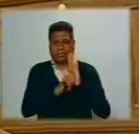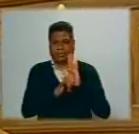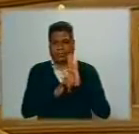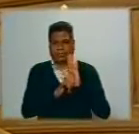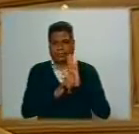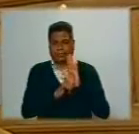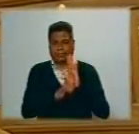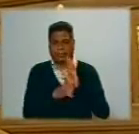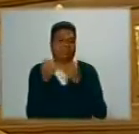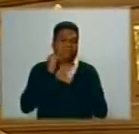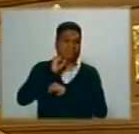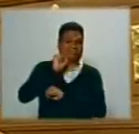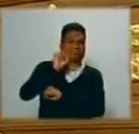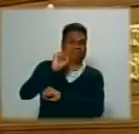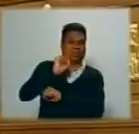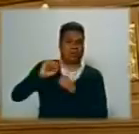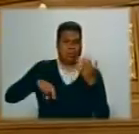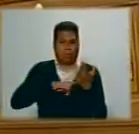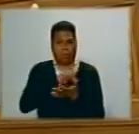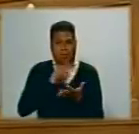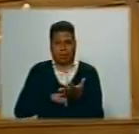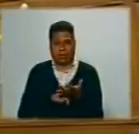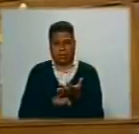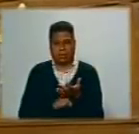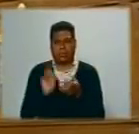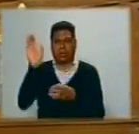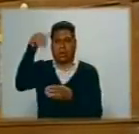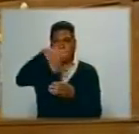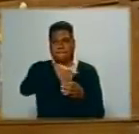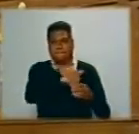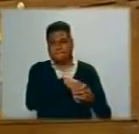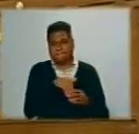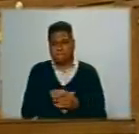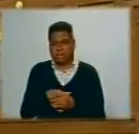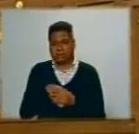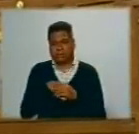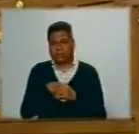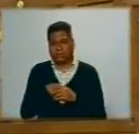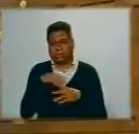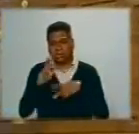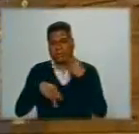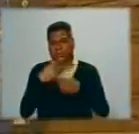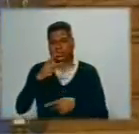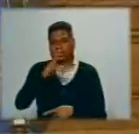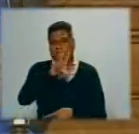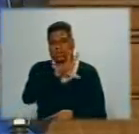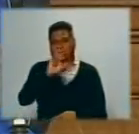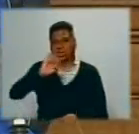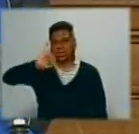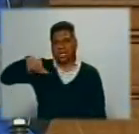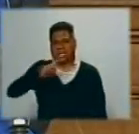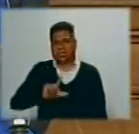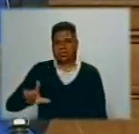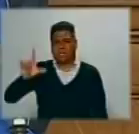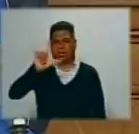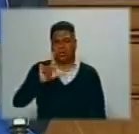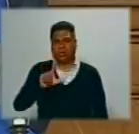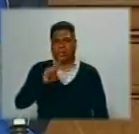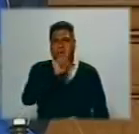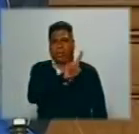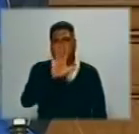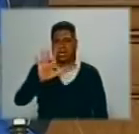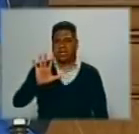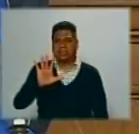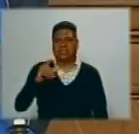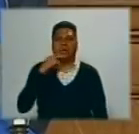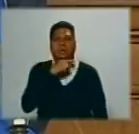rechazado, a través del ejercicio directo del voto en los procesos electorales del 30 de julio, 15 de octubre y